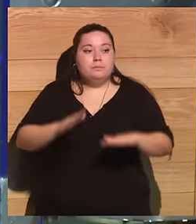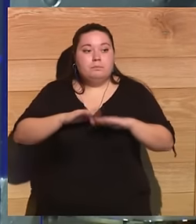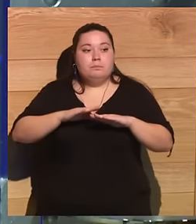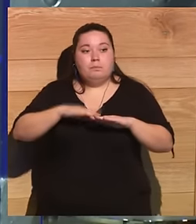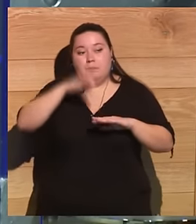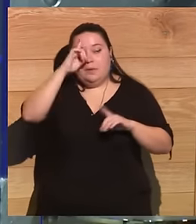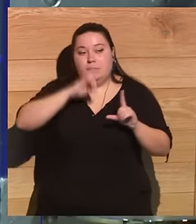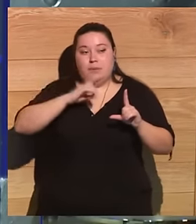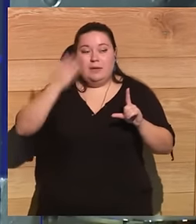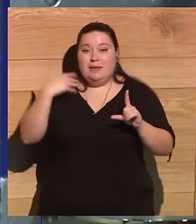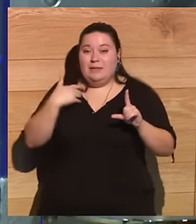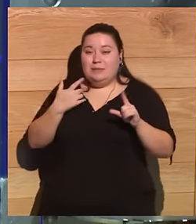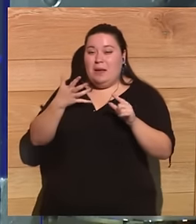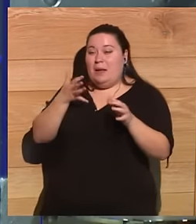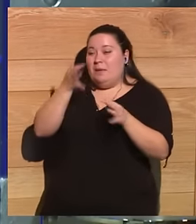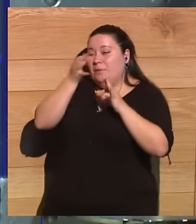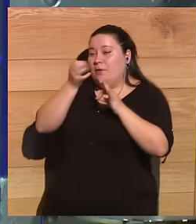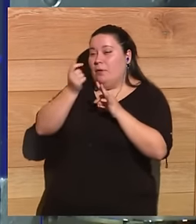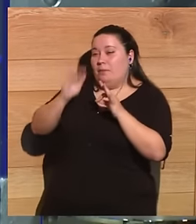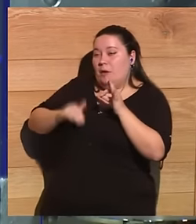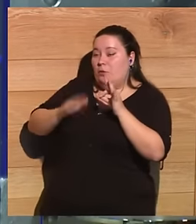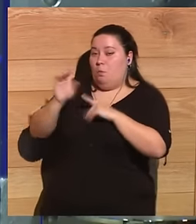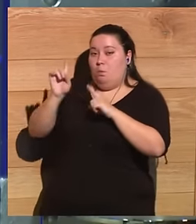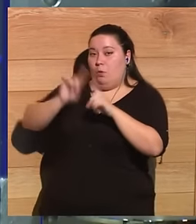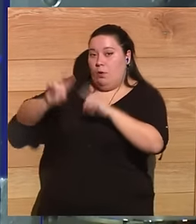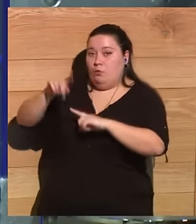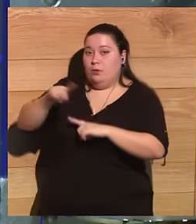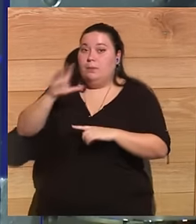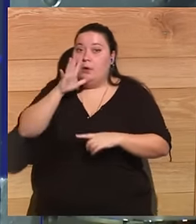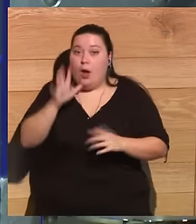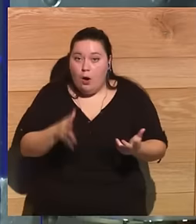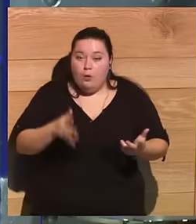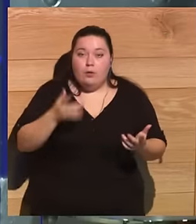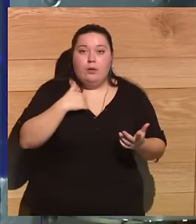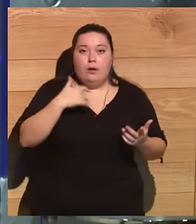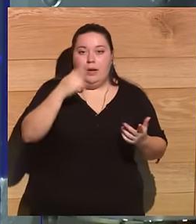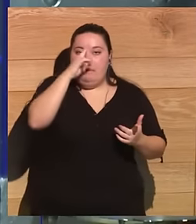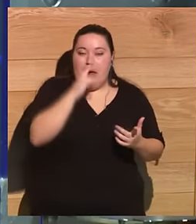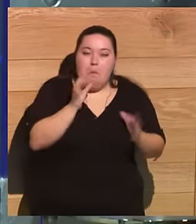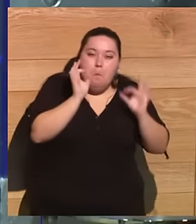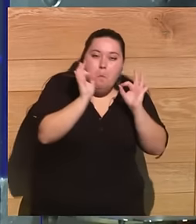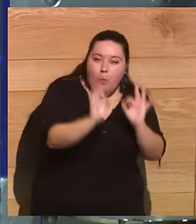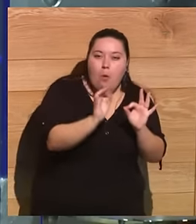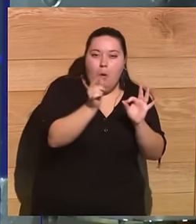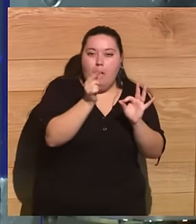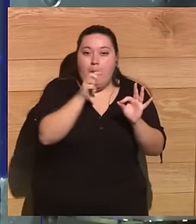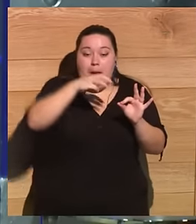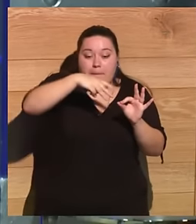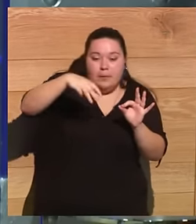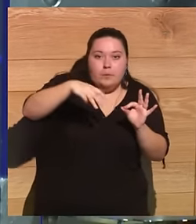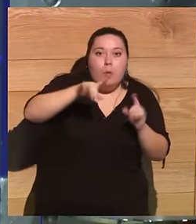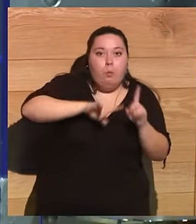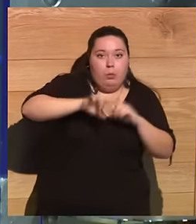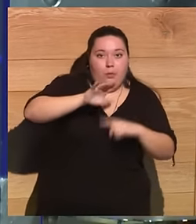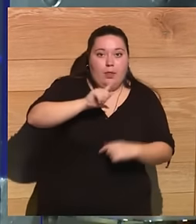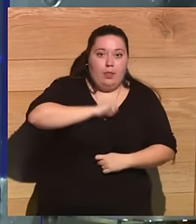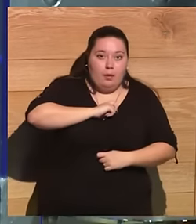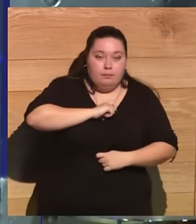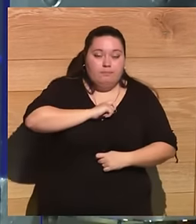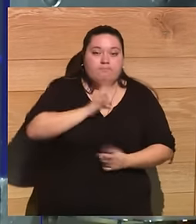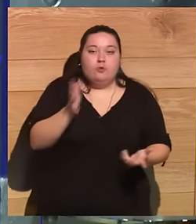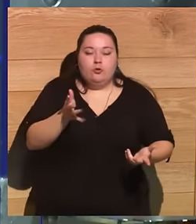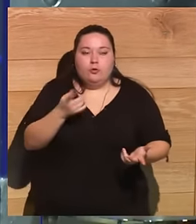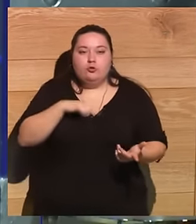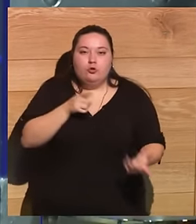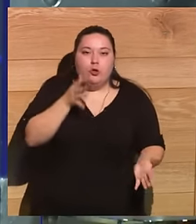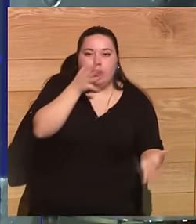imágenes, antes cuando teníamos menos precisión, pues esto no era un problema. Pero ahora que tenemos estas imágenes tan precisas, esos milímetros ya son un problema. Entonces